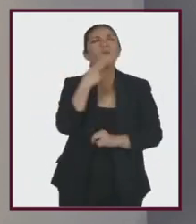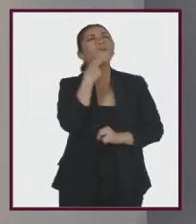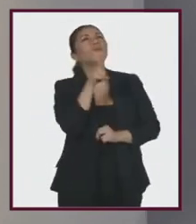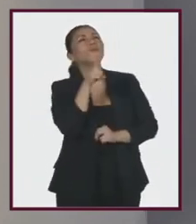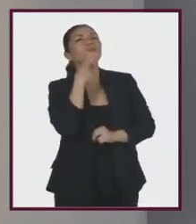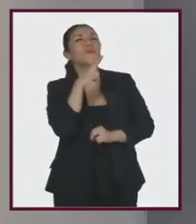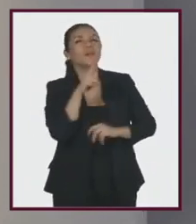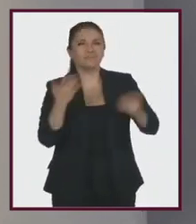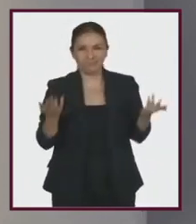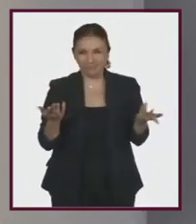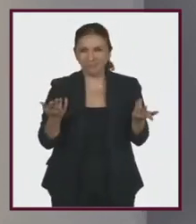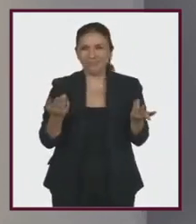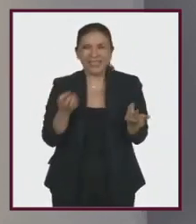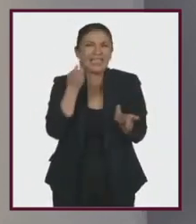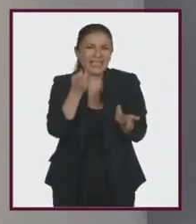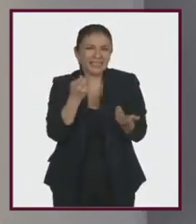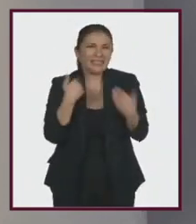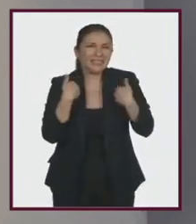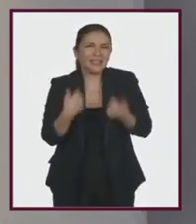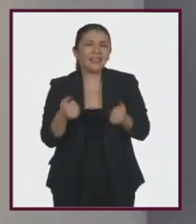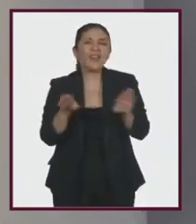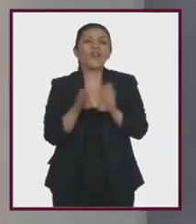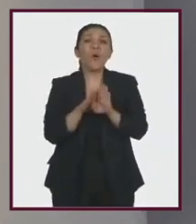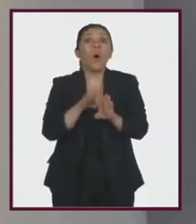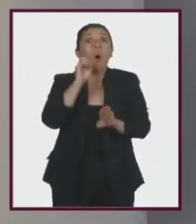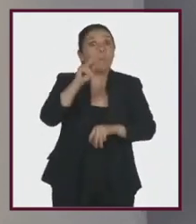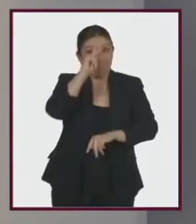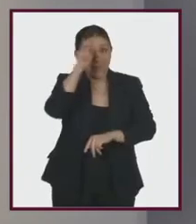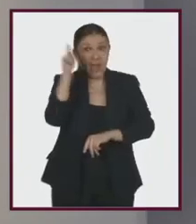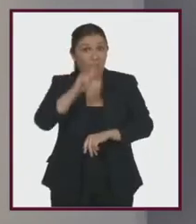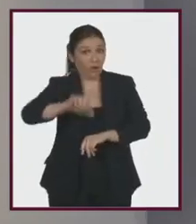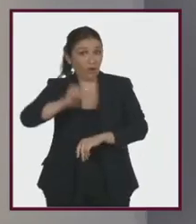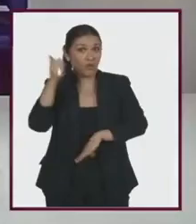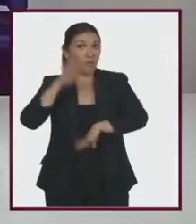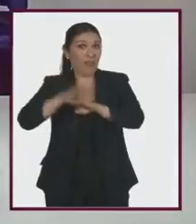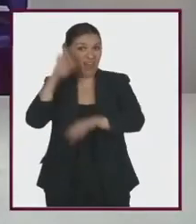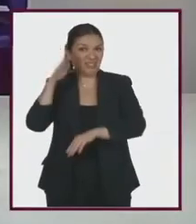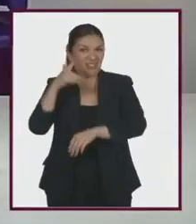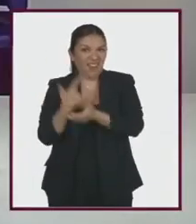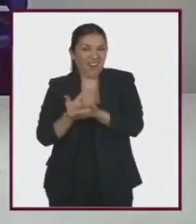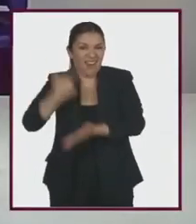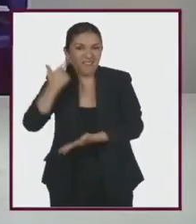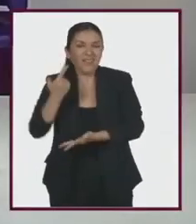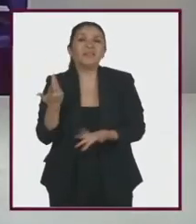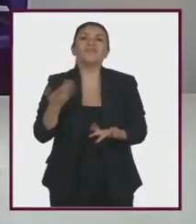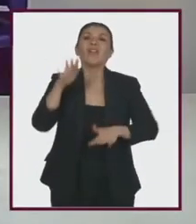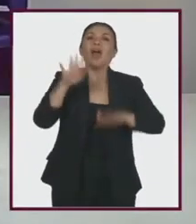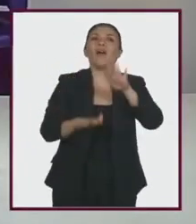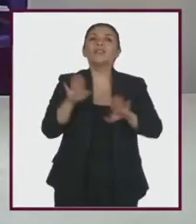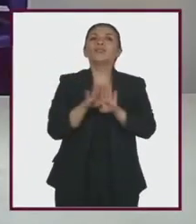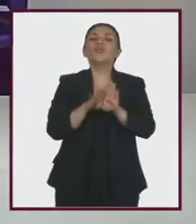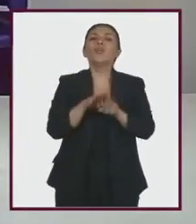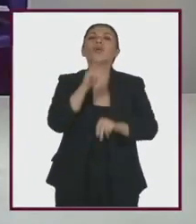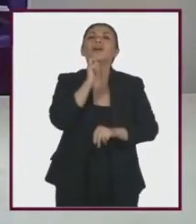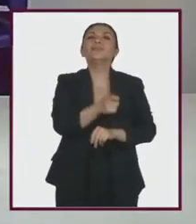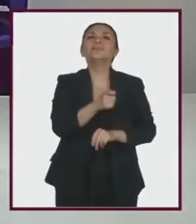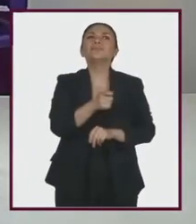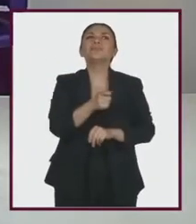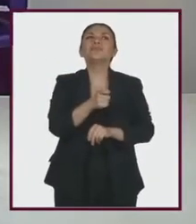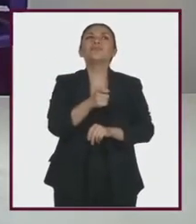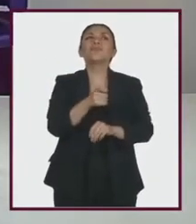Sí. Entonces, desde esa perspectiva, hasta situaciones mucho más complejas, donde a veces se denominaba hablar